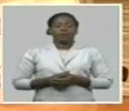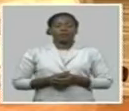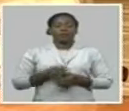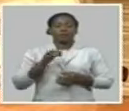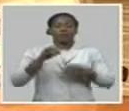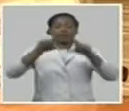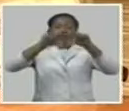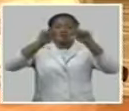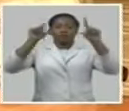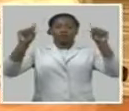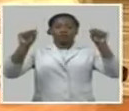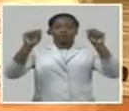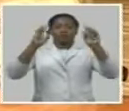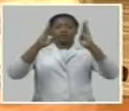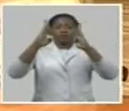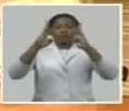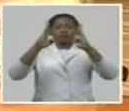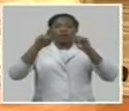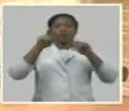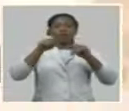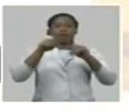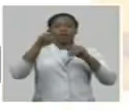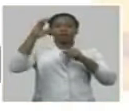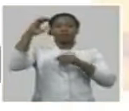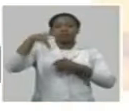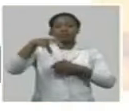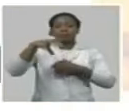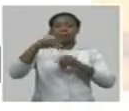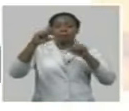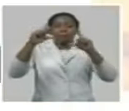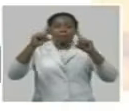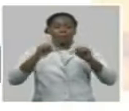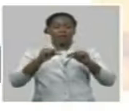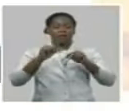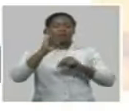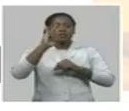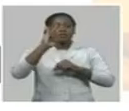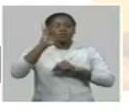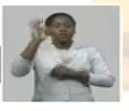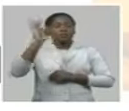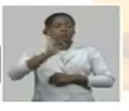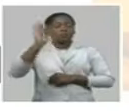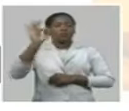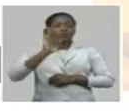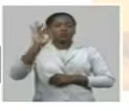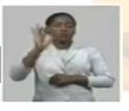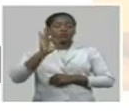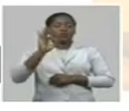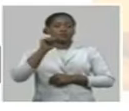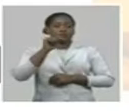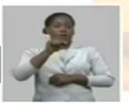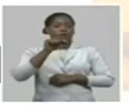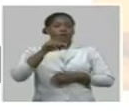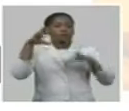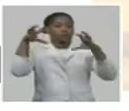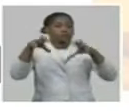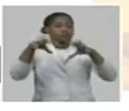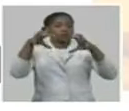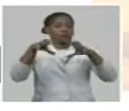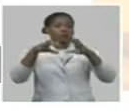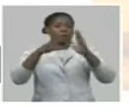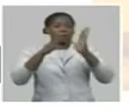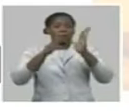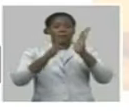habido el 51% acumulado de enero y febrero y un 7% en lo que va de marzo